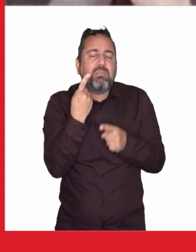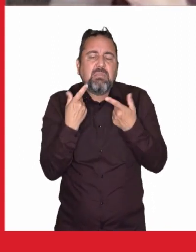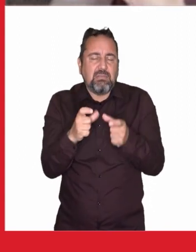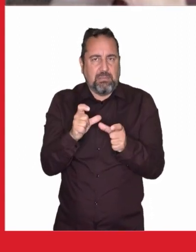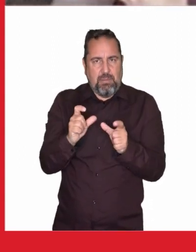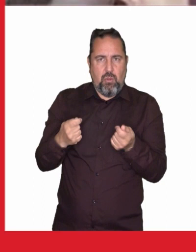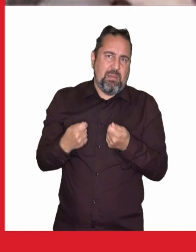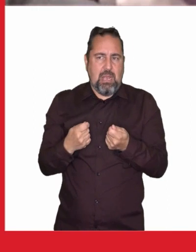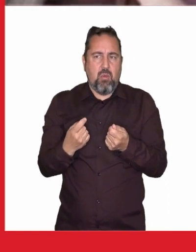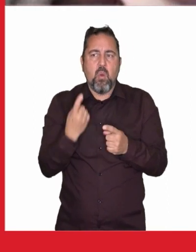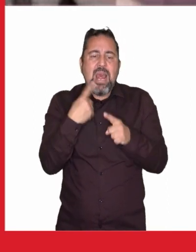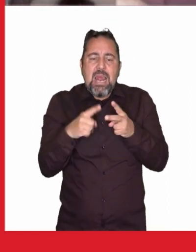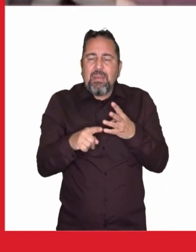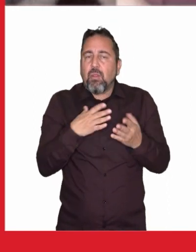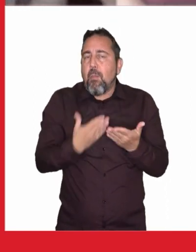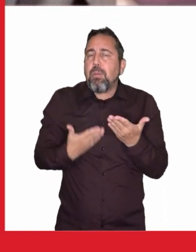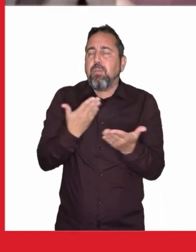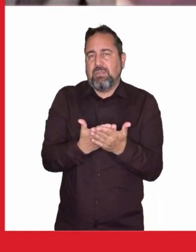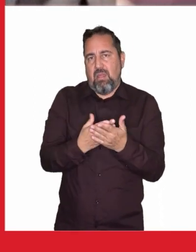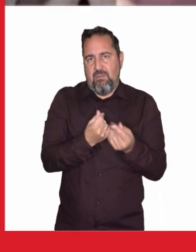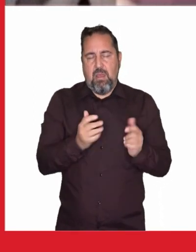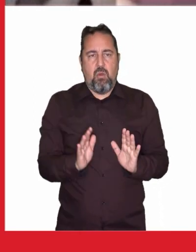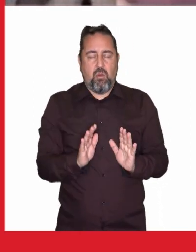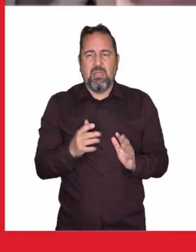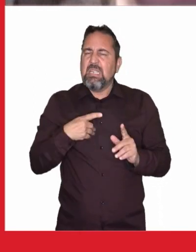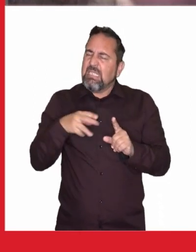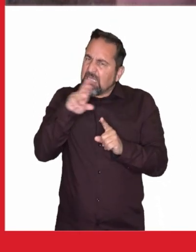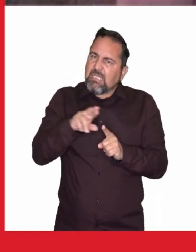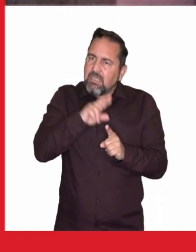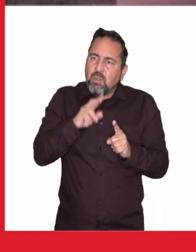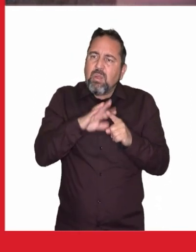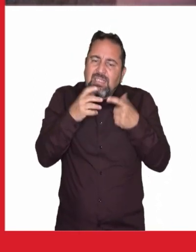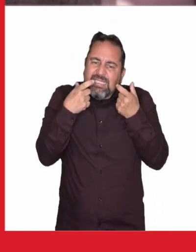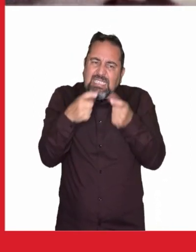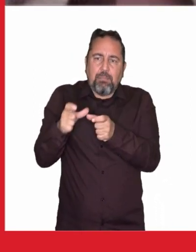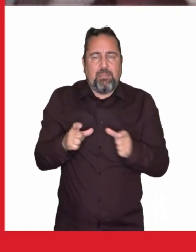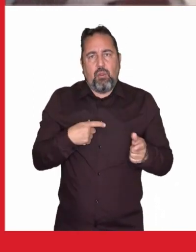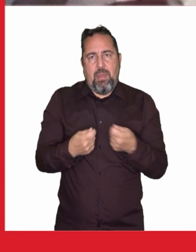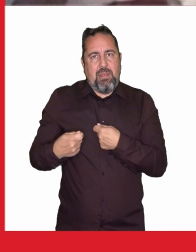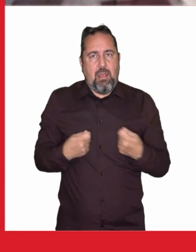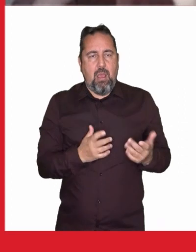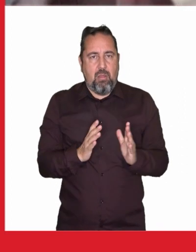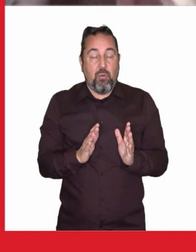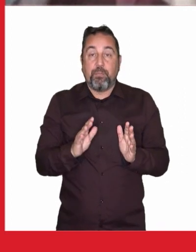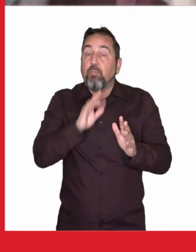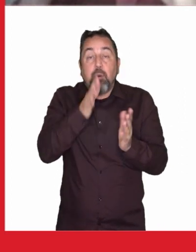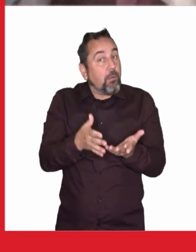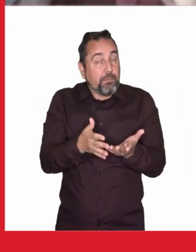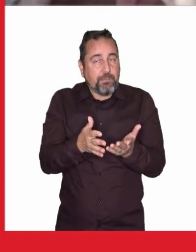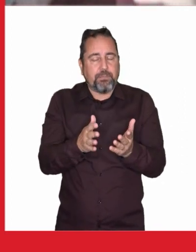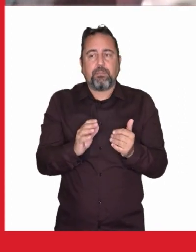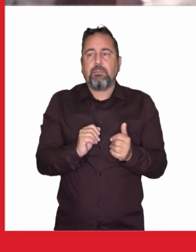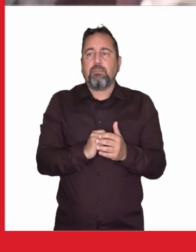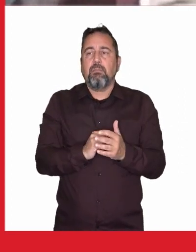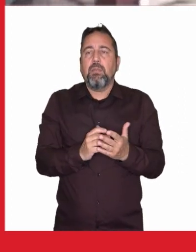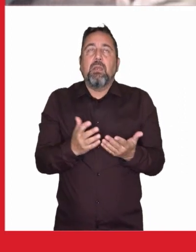están dispuestos a pagar mis clientes de un determinado segmento de mercado por cada elemento de mi propuesta de valor. E insistimos muchísimo en lo de un determinado